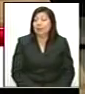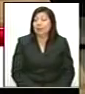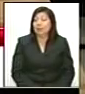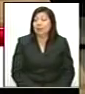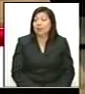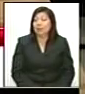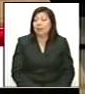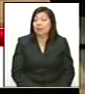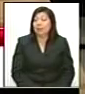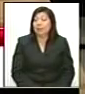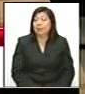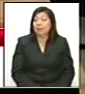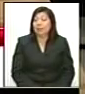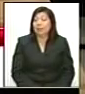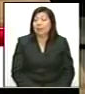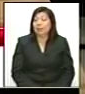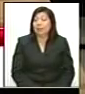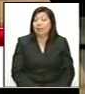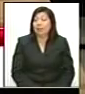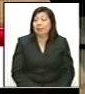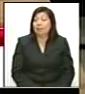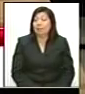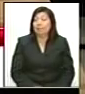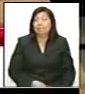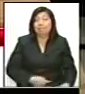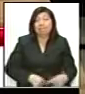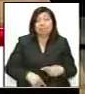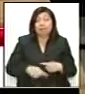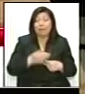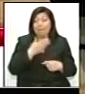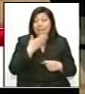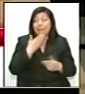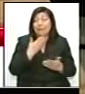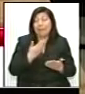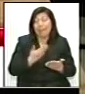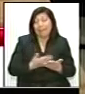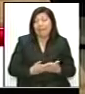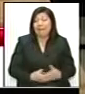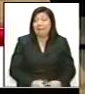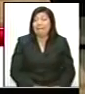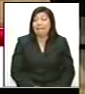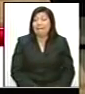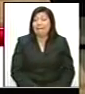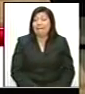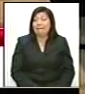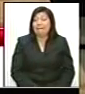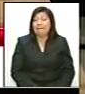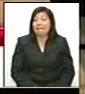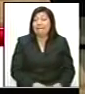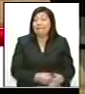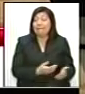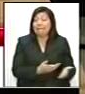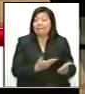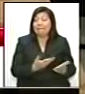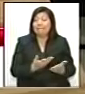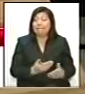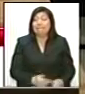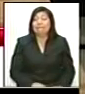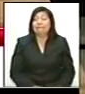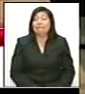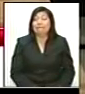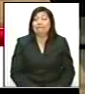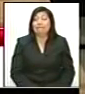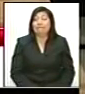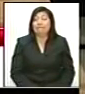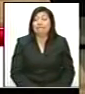Presidente, nosotros hemos venido acá con la mejor, agradeciéndole desde ya la invitación. Acá